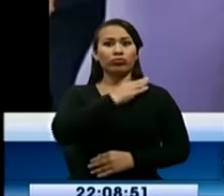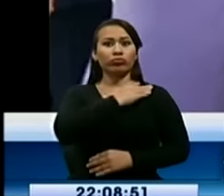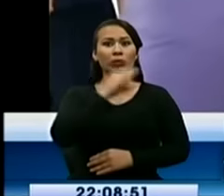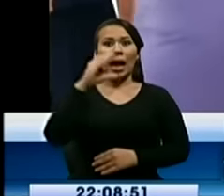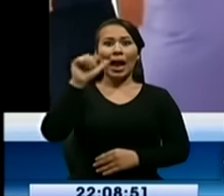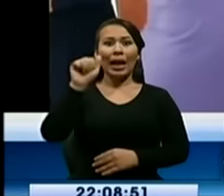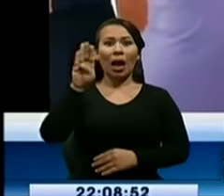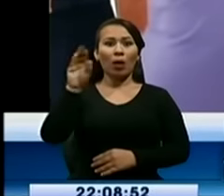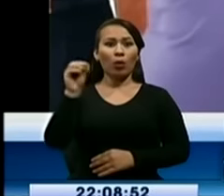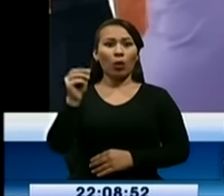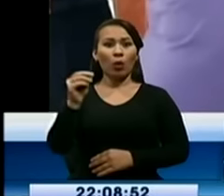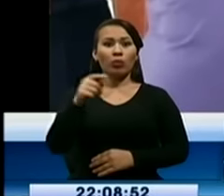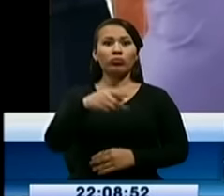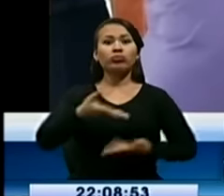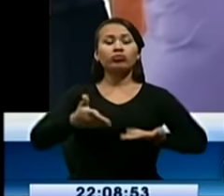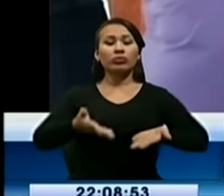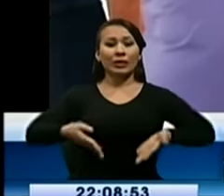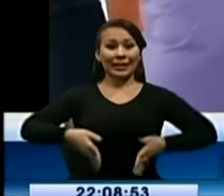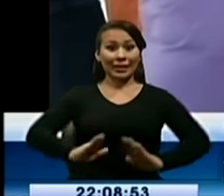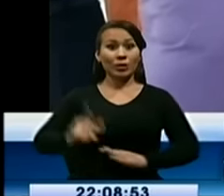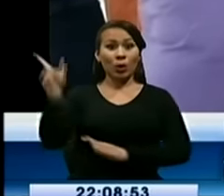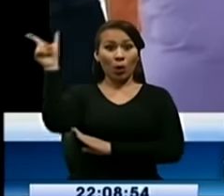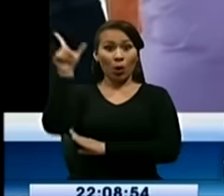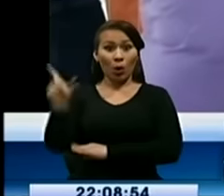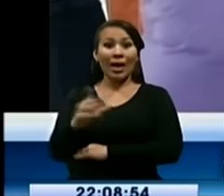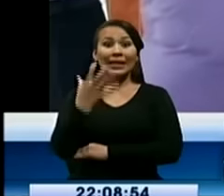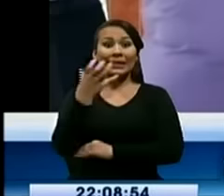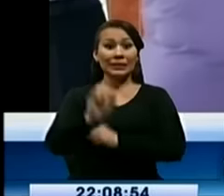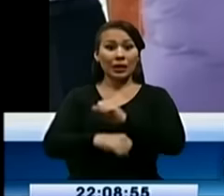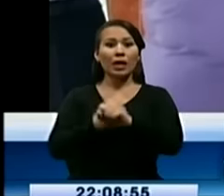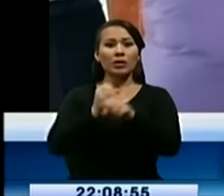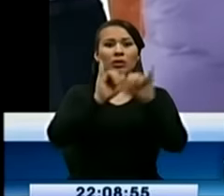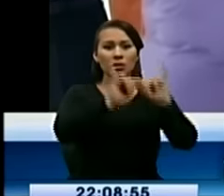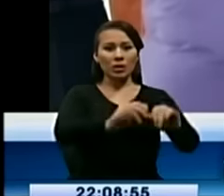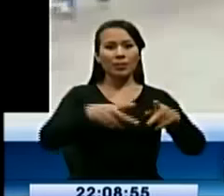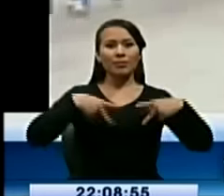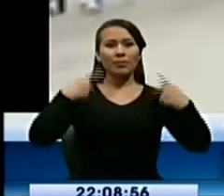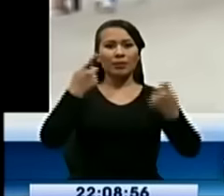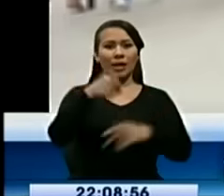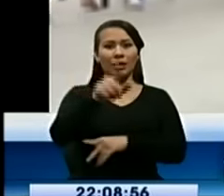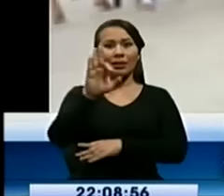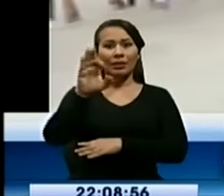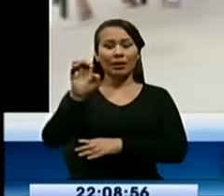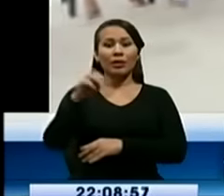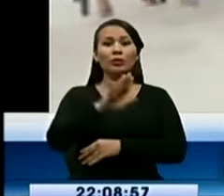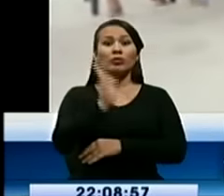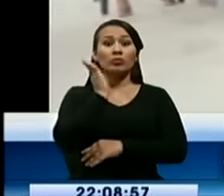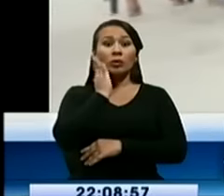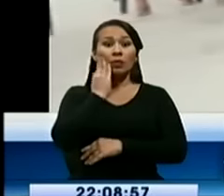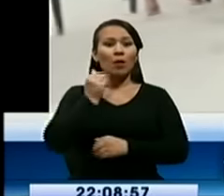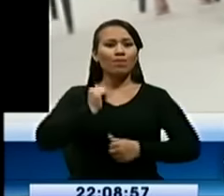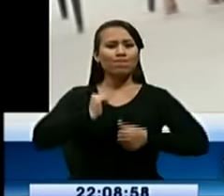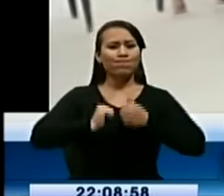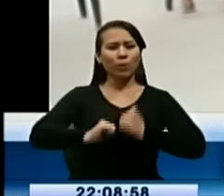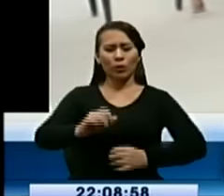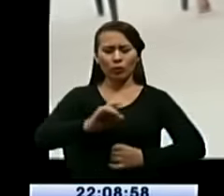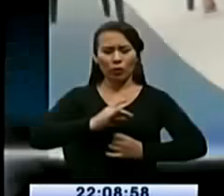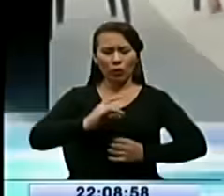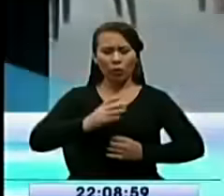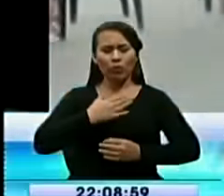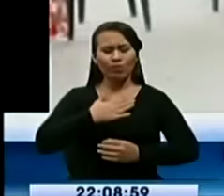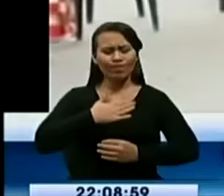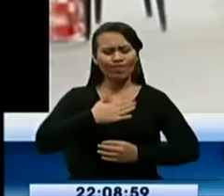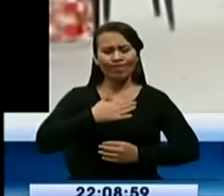Santiago Sarango fue oriundo de Loja, pero desde hace 15 años vive en esta parroquia de Tena. Su madre, con profundo dolor, cuenta que el sueño de su